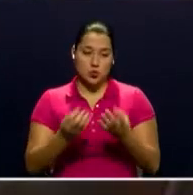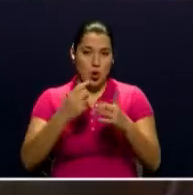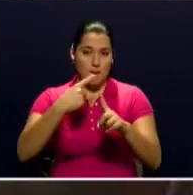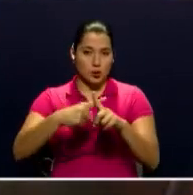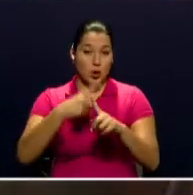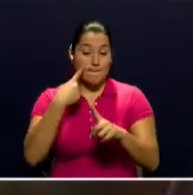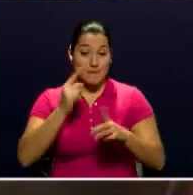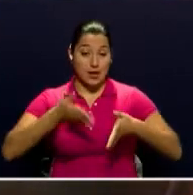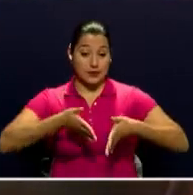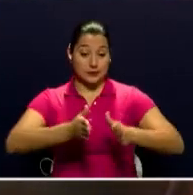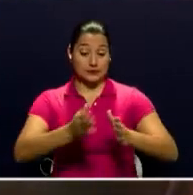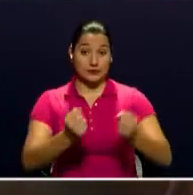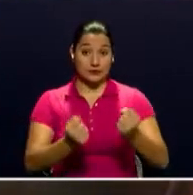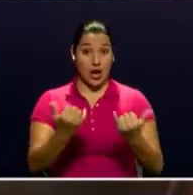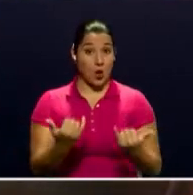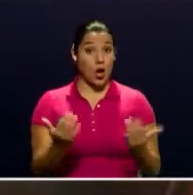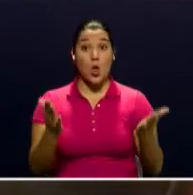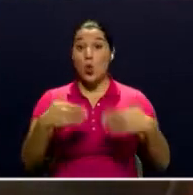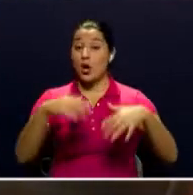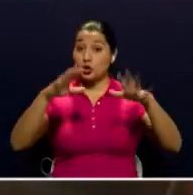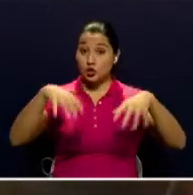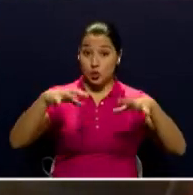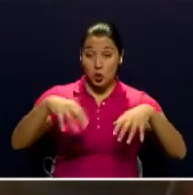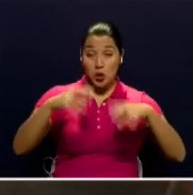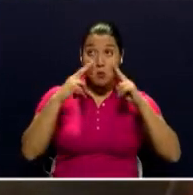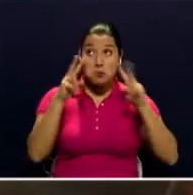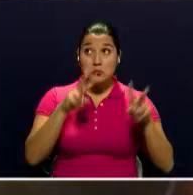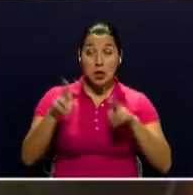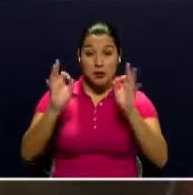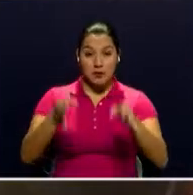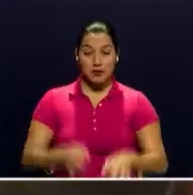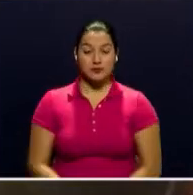para transitar sin lluvias y con buena visibilidad.